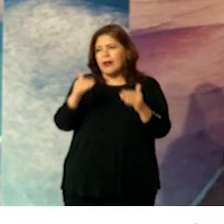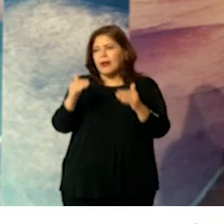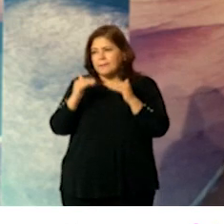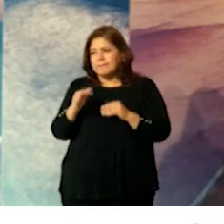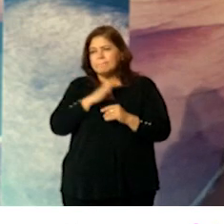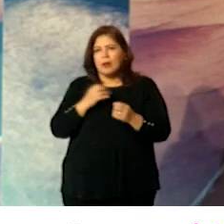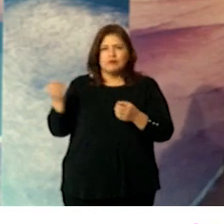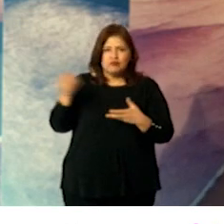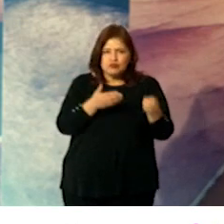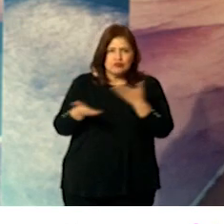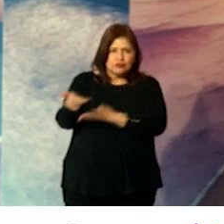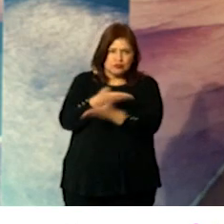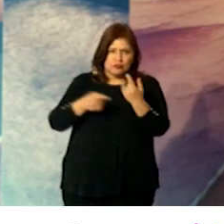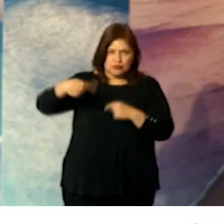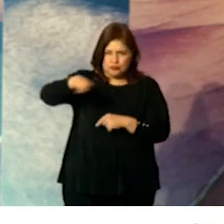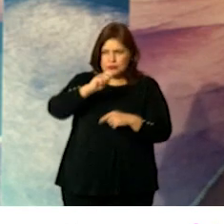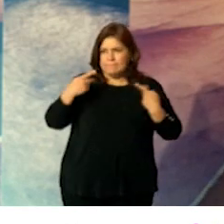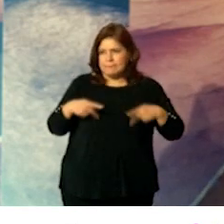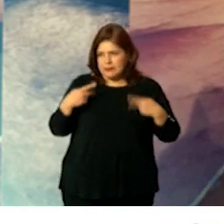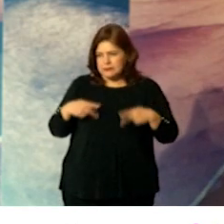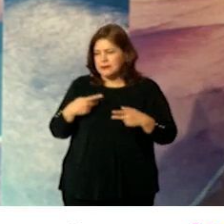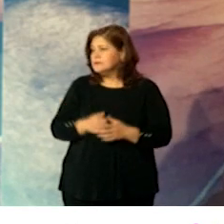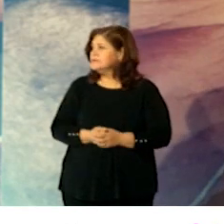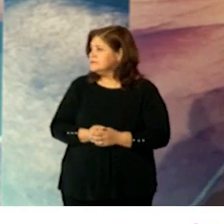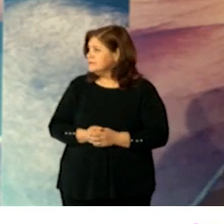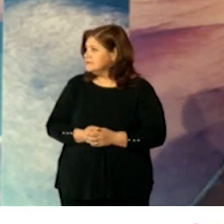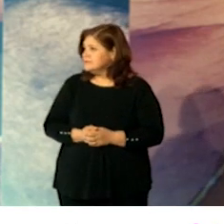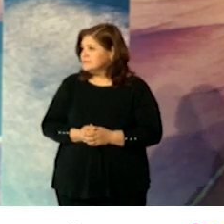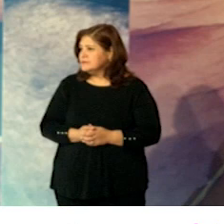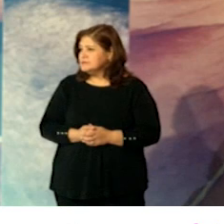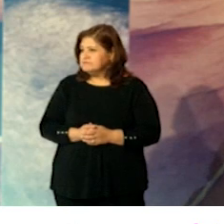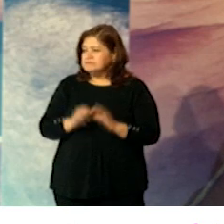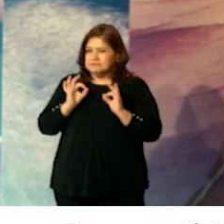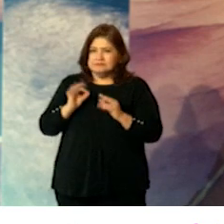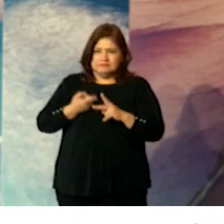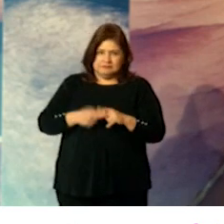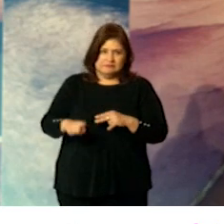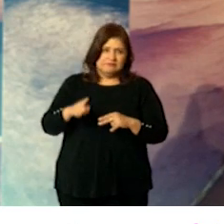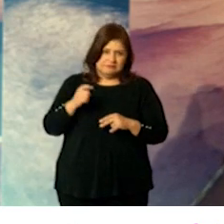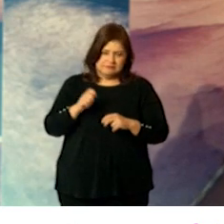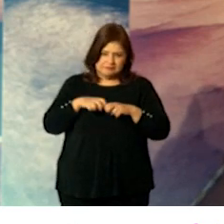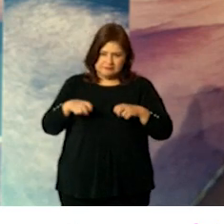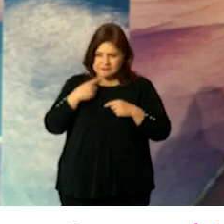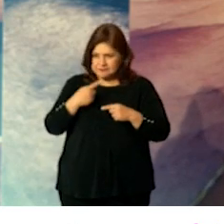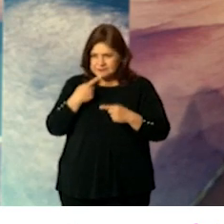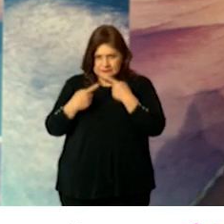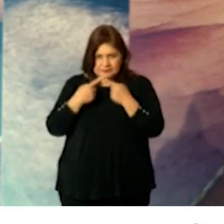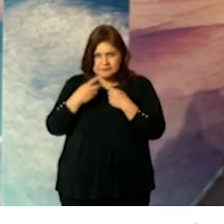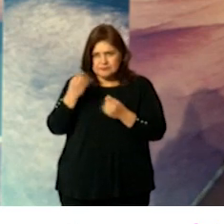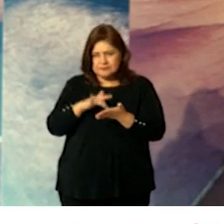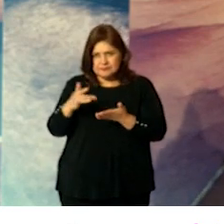intercambio con el público. Sin más, bueno, pues arrancamos este panel. Muchas gracias,